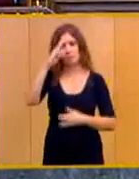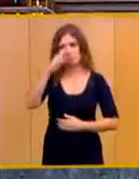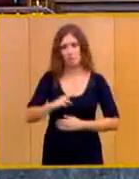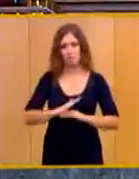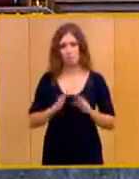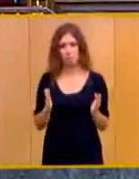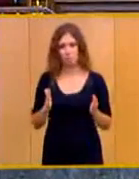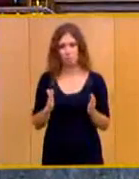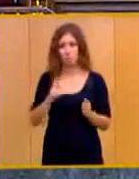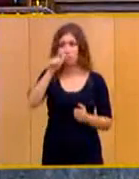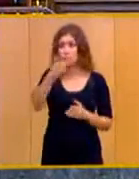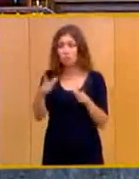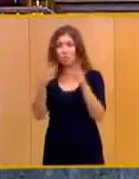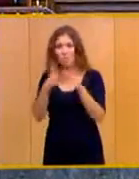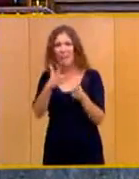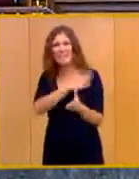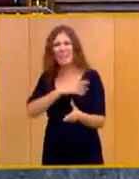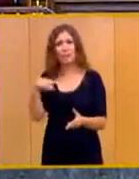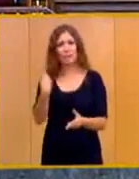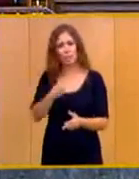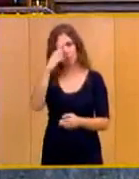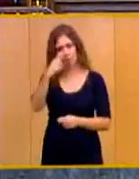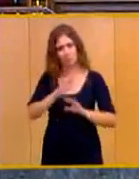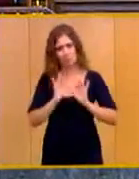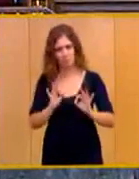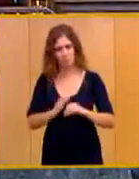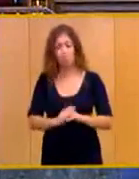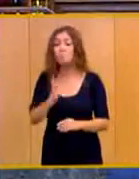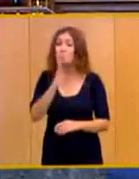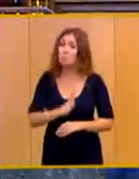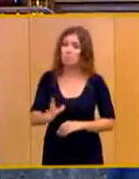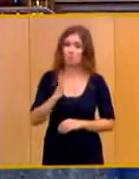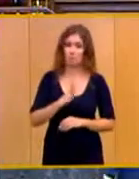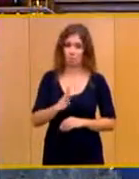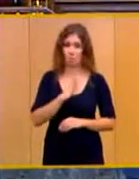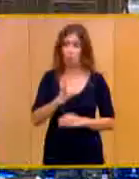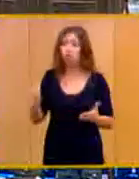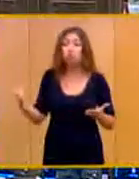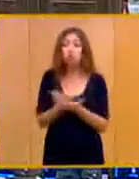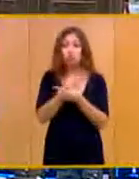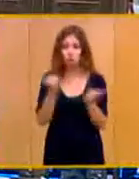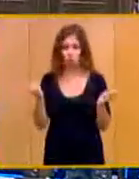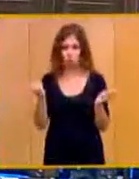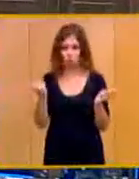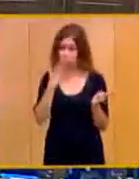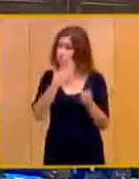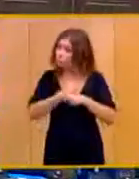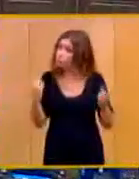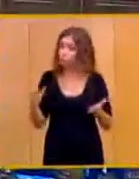los ciudadanos quieren que guardemos. Por favor, a todos se lo digo.